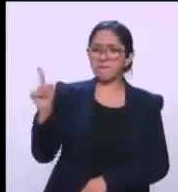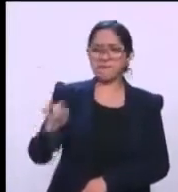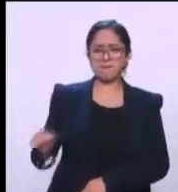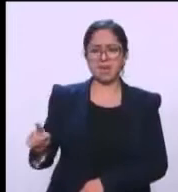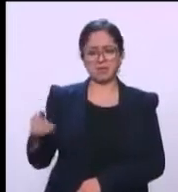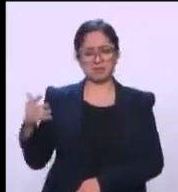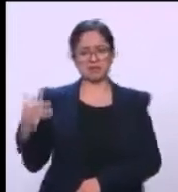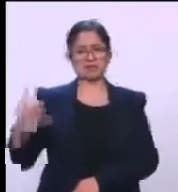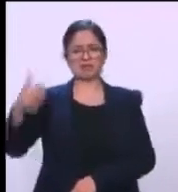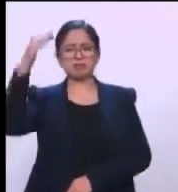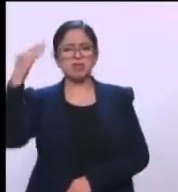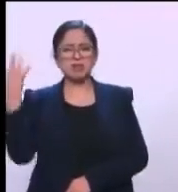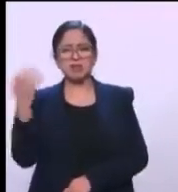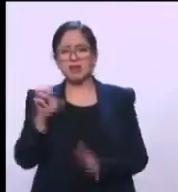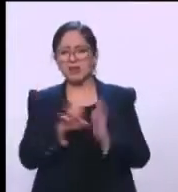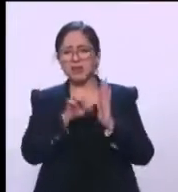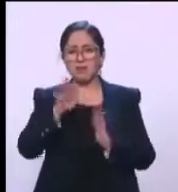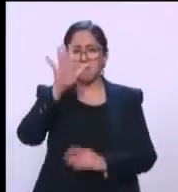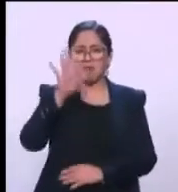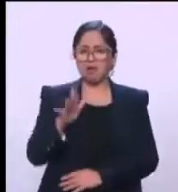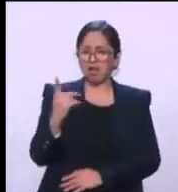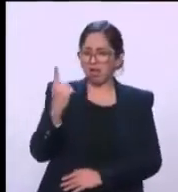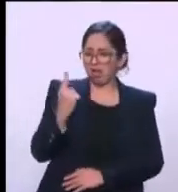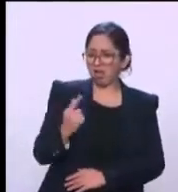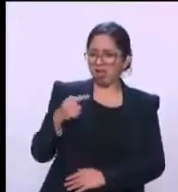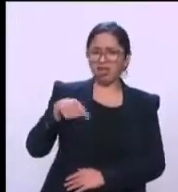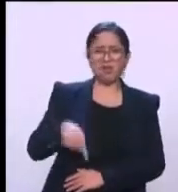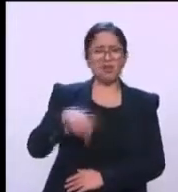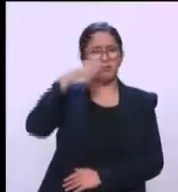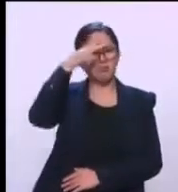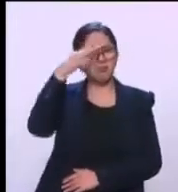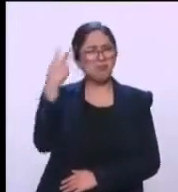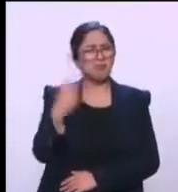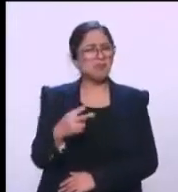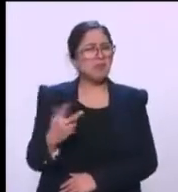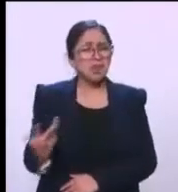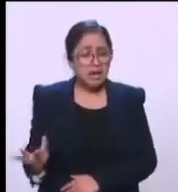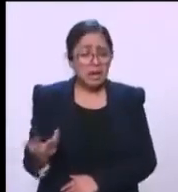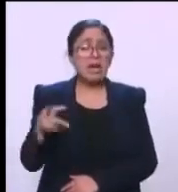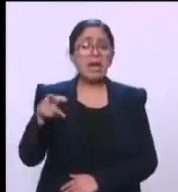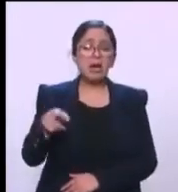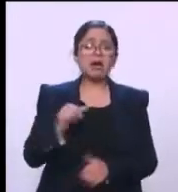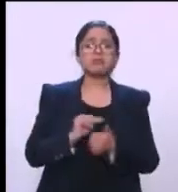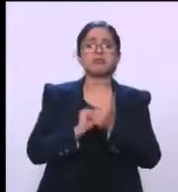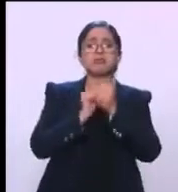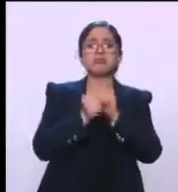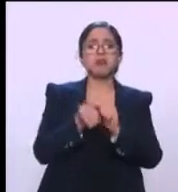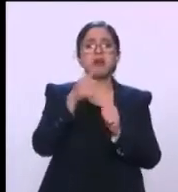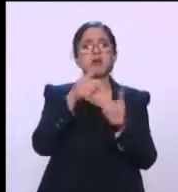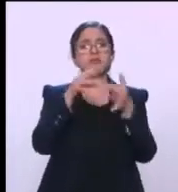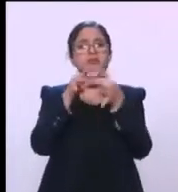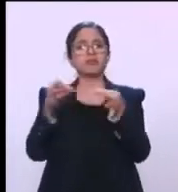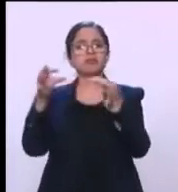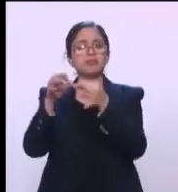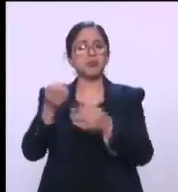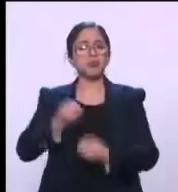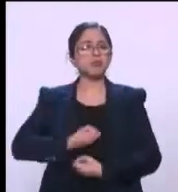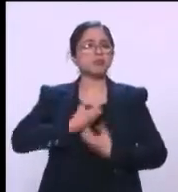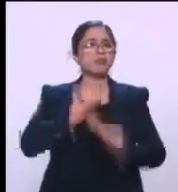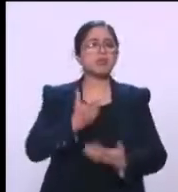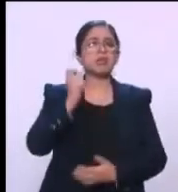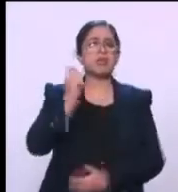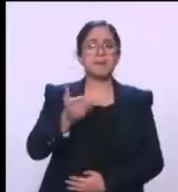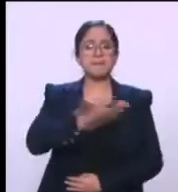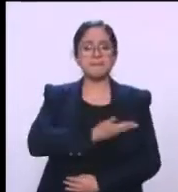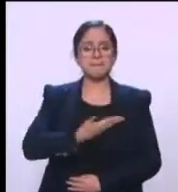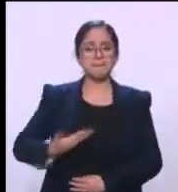López o Vázquez o Rodríguez fuera algo malo en este país, y a partir de ahí construye una narrativa diciendo que el presidente de la República